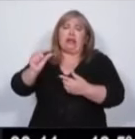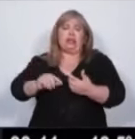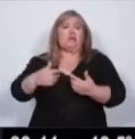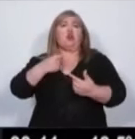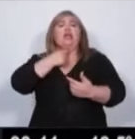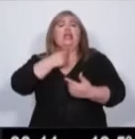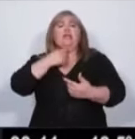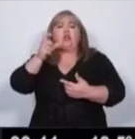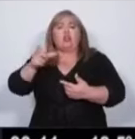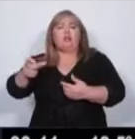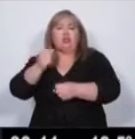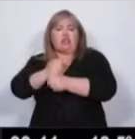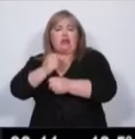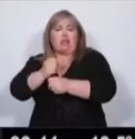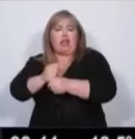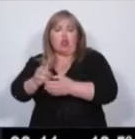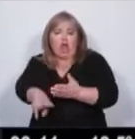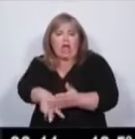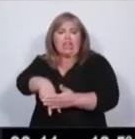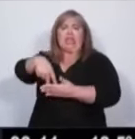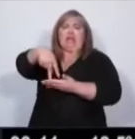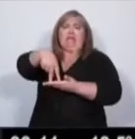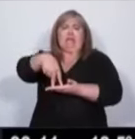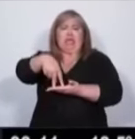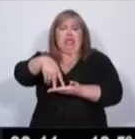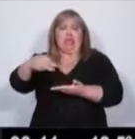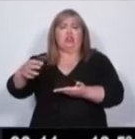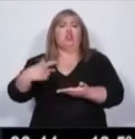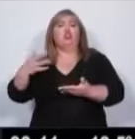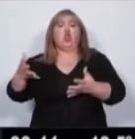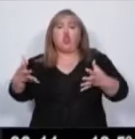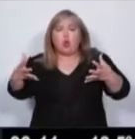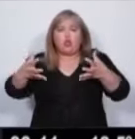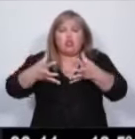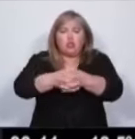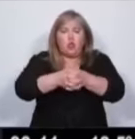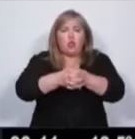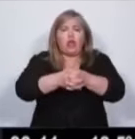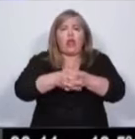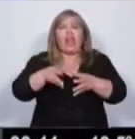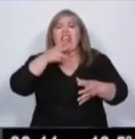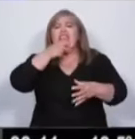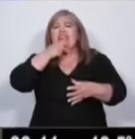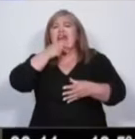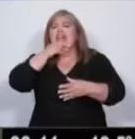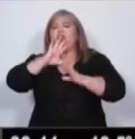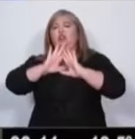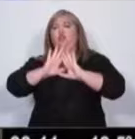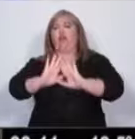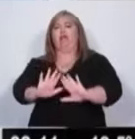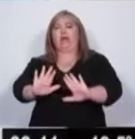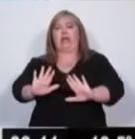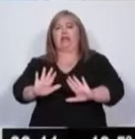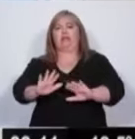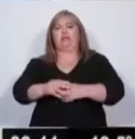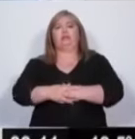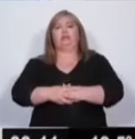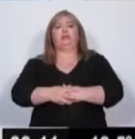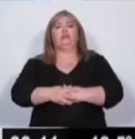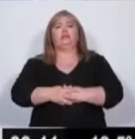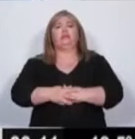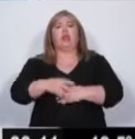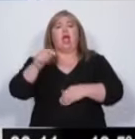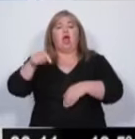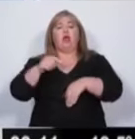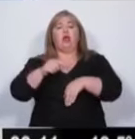mendocina. Cuando el pueblo se une en torno a ella, nada nos puede detener. Gracias, candidato. Es el turno ahora